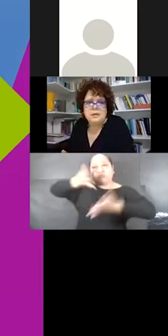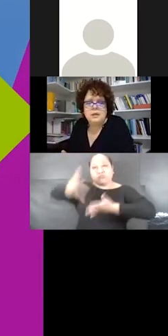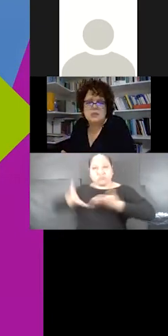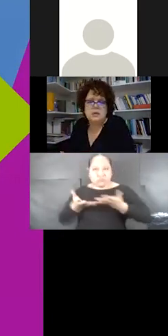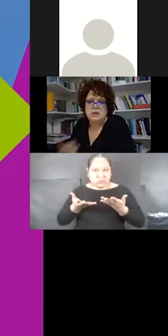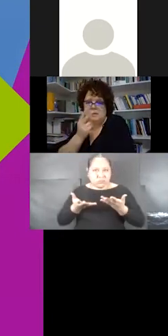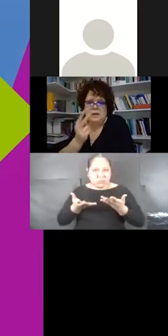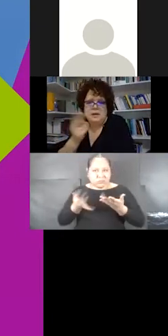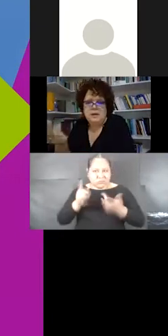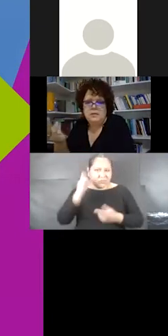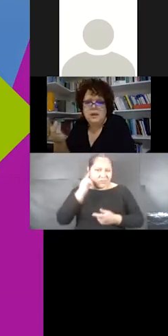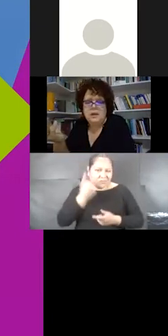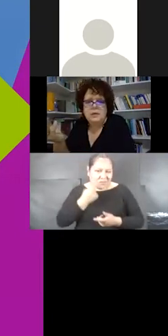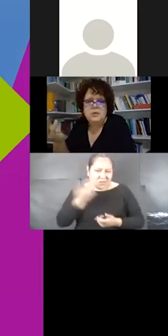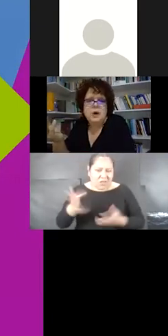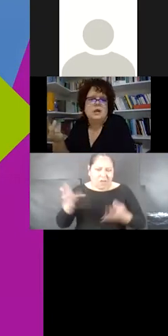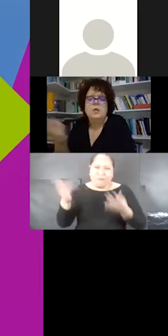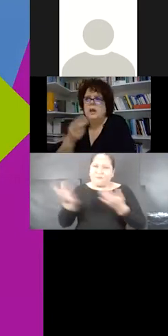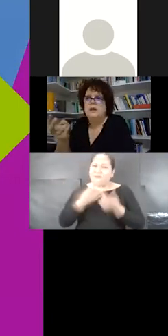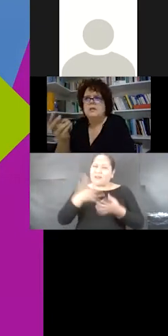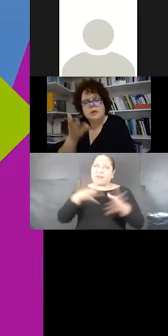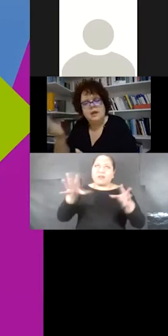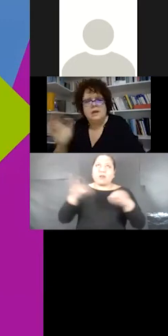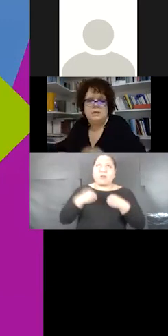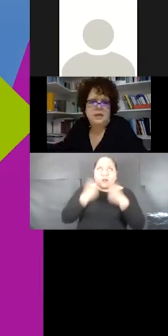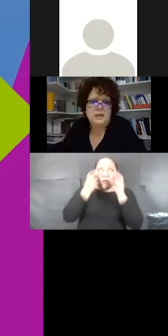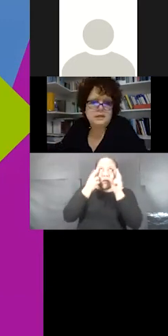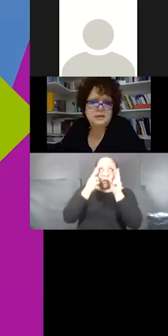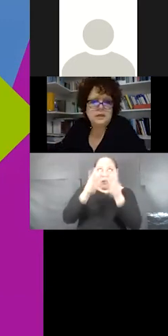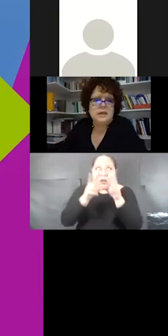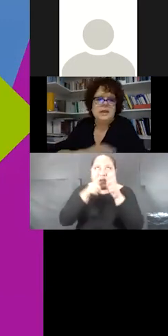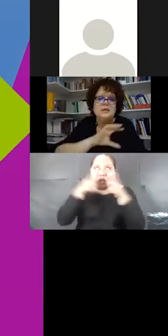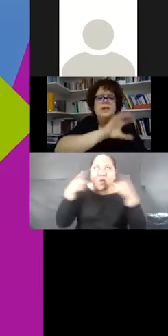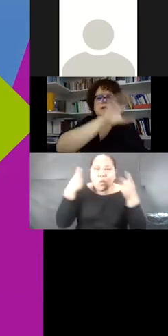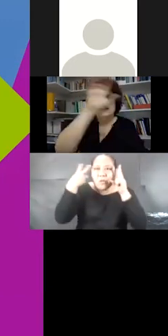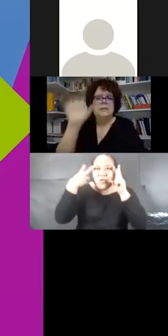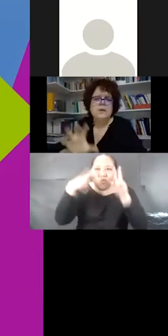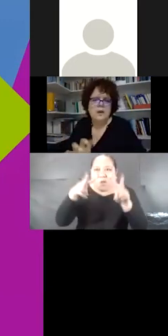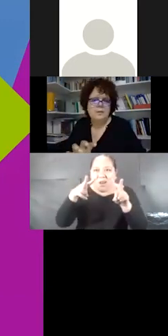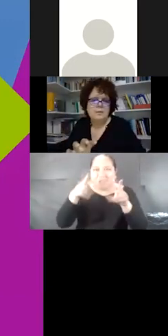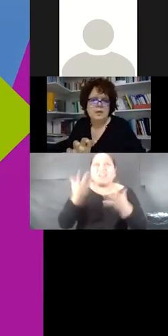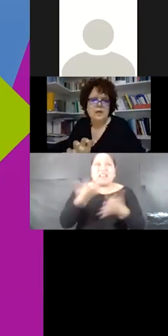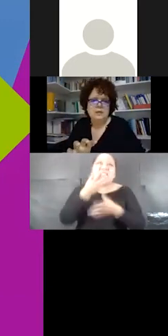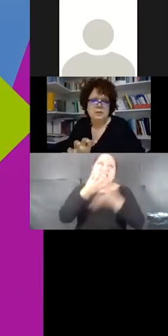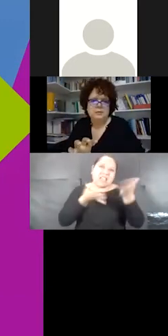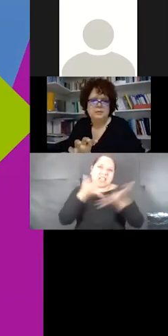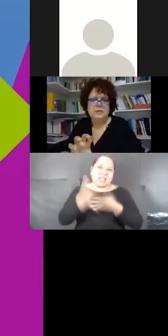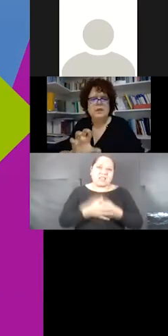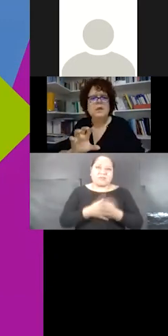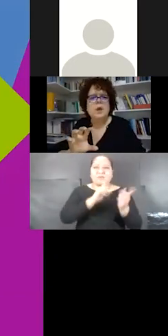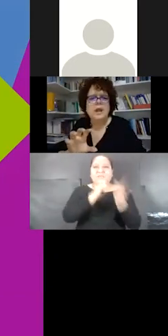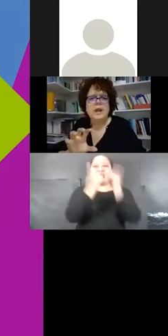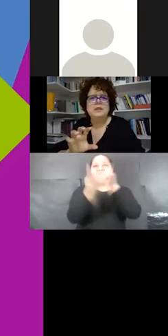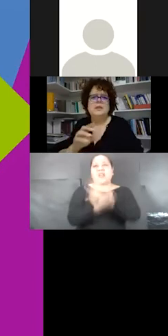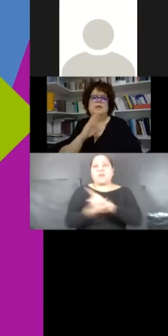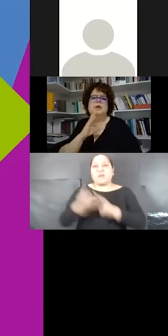de una persona sorda? Una lengua visual. ¿Y cuál es la lengua visual? La lengua de señas, ¿no? Desde ahí se cambió el bimodalismo. ¿Y